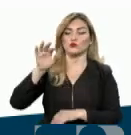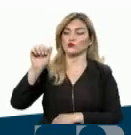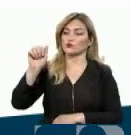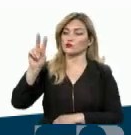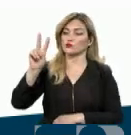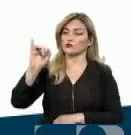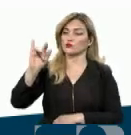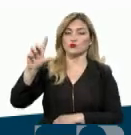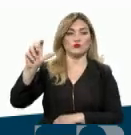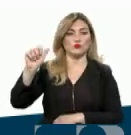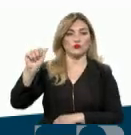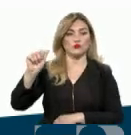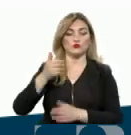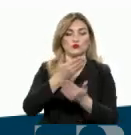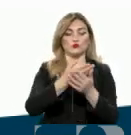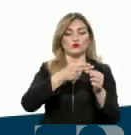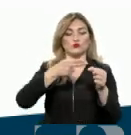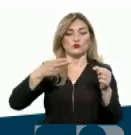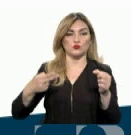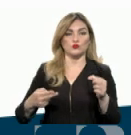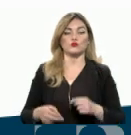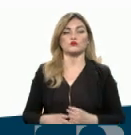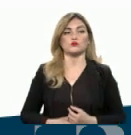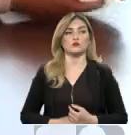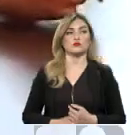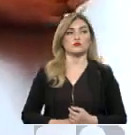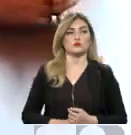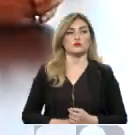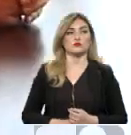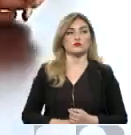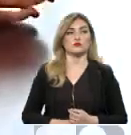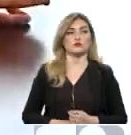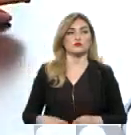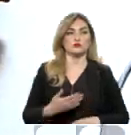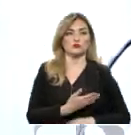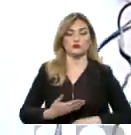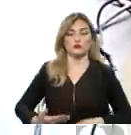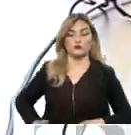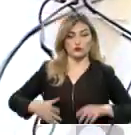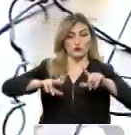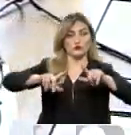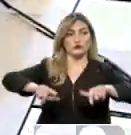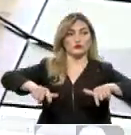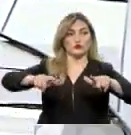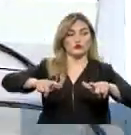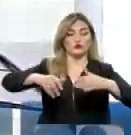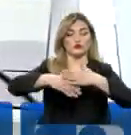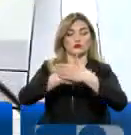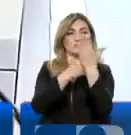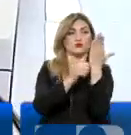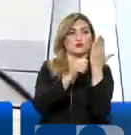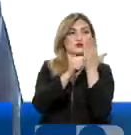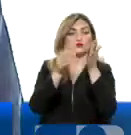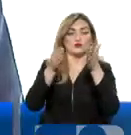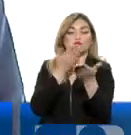quien también ha presentado su renuncia en las últimas horas. El presidente de la República agradeció a los nuevos